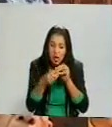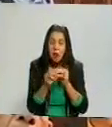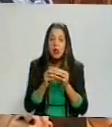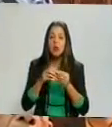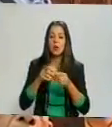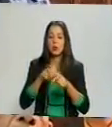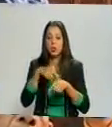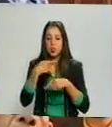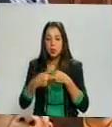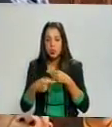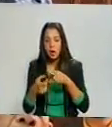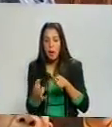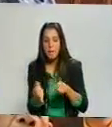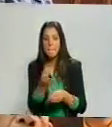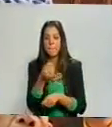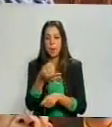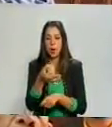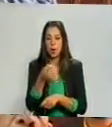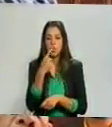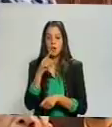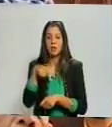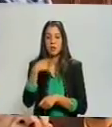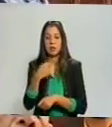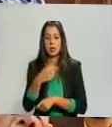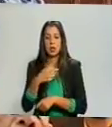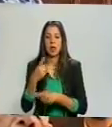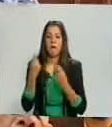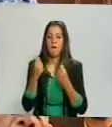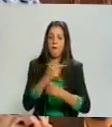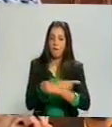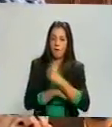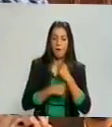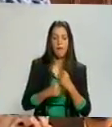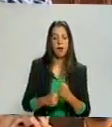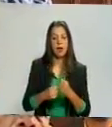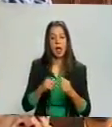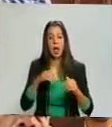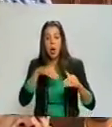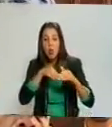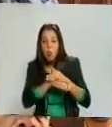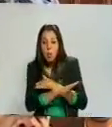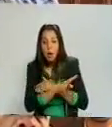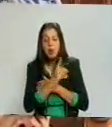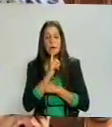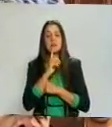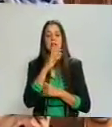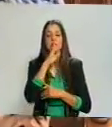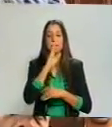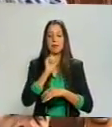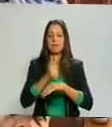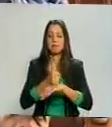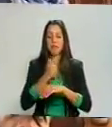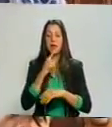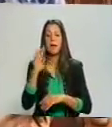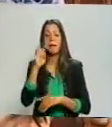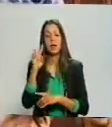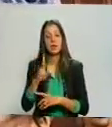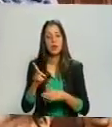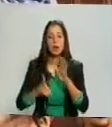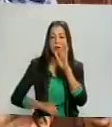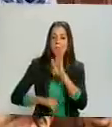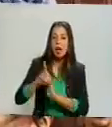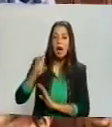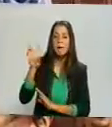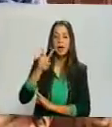de moneda, que permita fortalecer nuestras reservas y además desarrollar de verdad para el